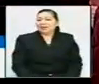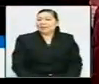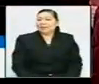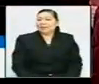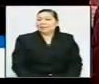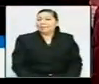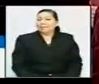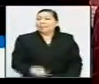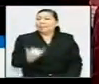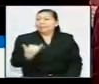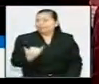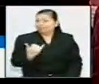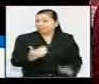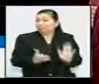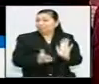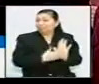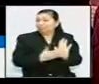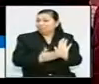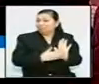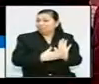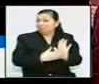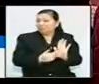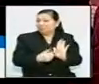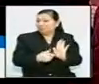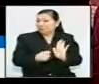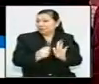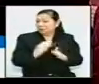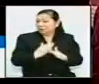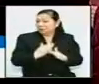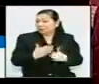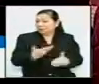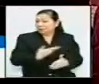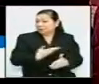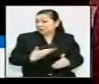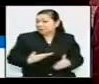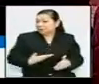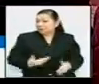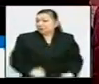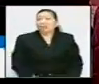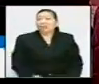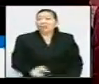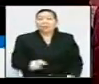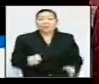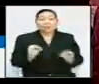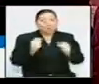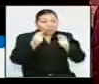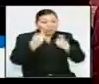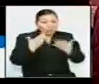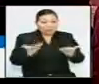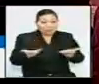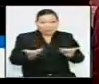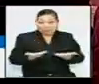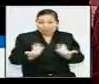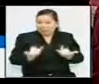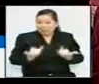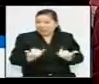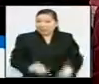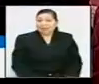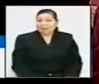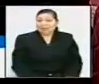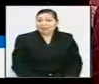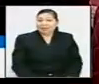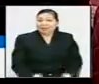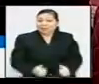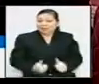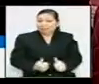Y presidente, y acá está, de repente por acá puede salir un defensor del Ejecutivo, y no cae la sorpresa que algún congresista que está acá está